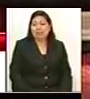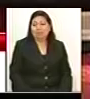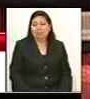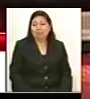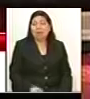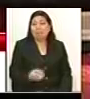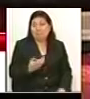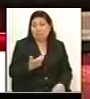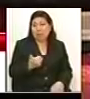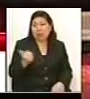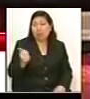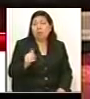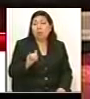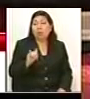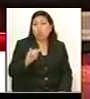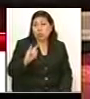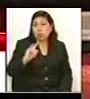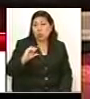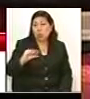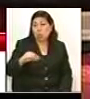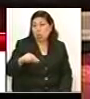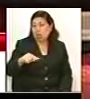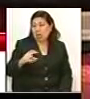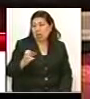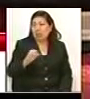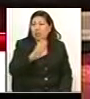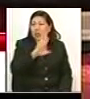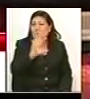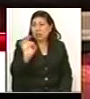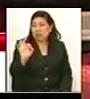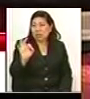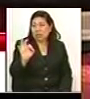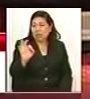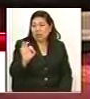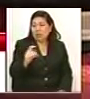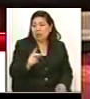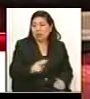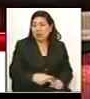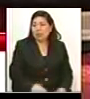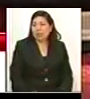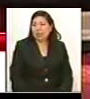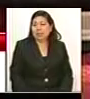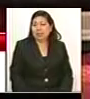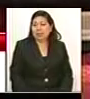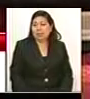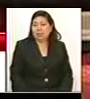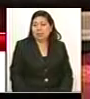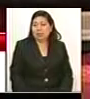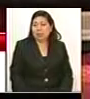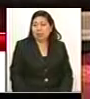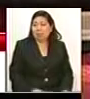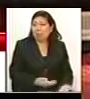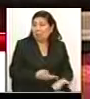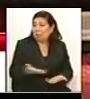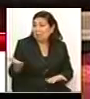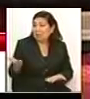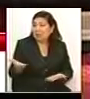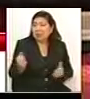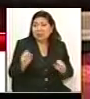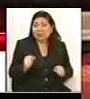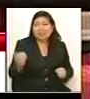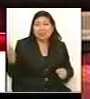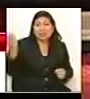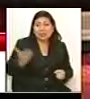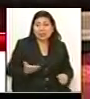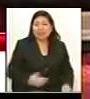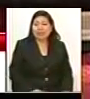en la papa Yungay, por ejemplo, un promedio de 500 toneladas, o sea, exportamos nada. Lo que sí